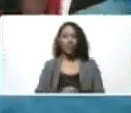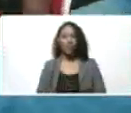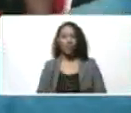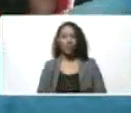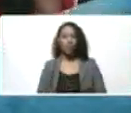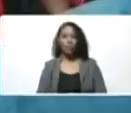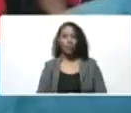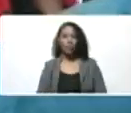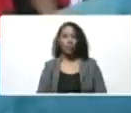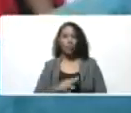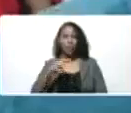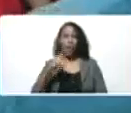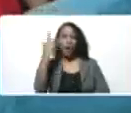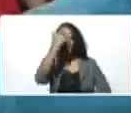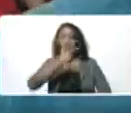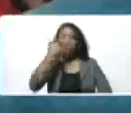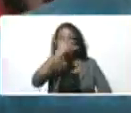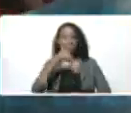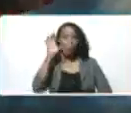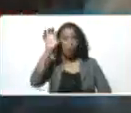Nigeria, del África,